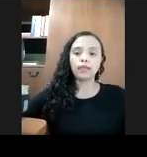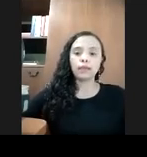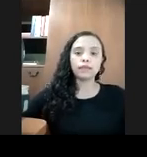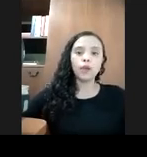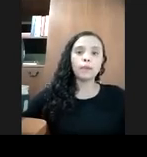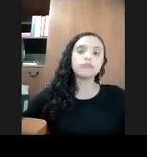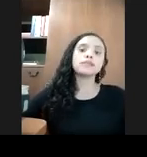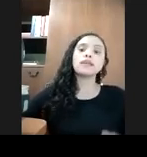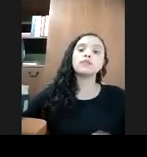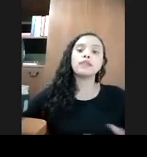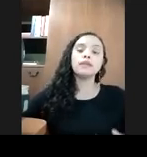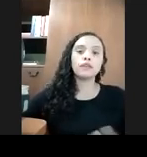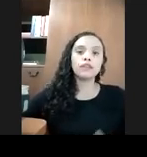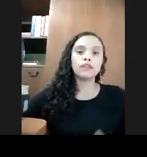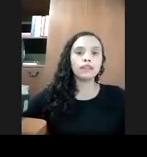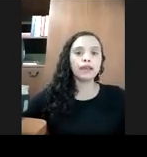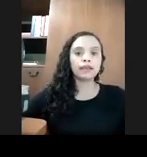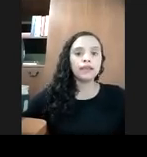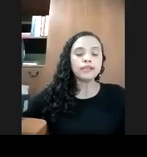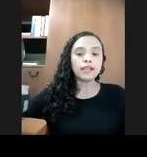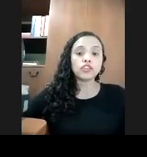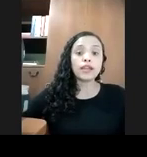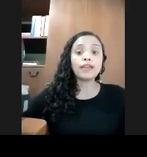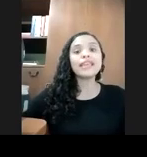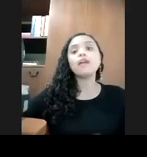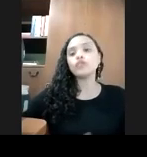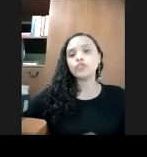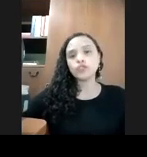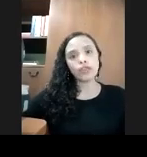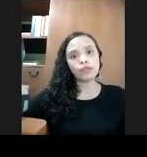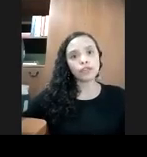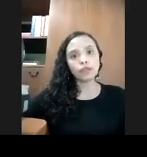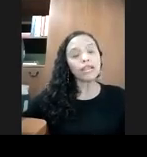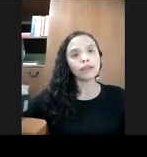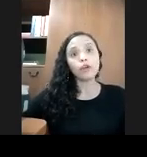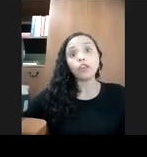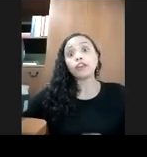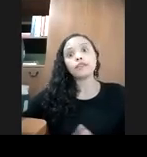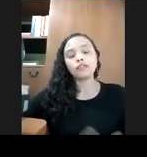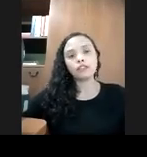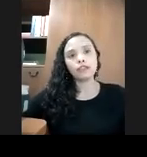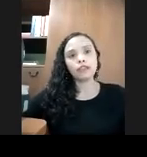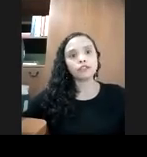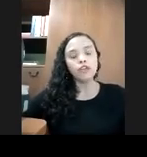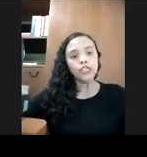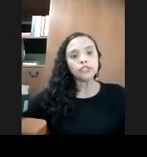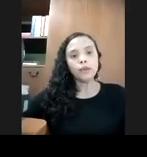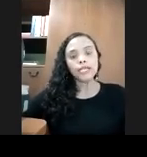de medicamentos para 6 causas de morbilidad seleccionadas en 11 ciudades de Venezuela. Hemos ido creciendo desde el